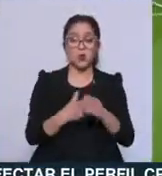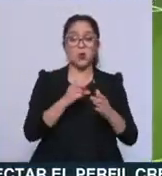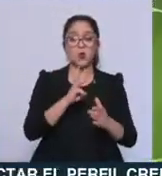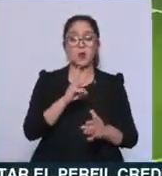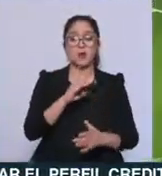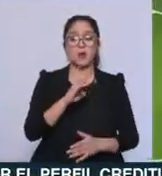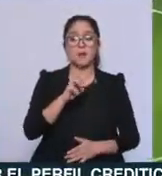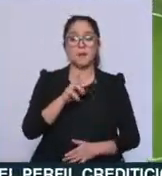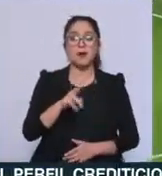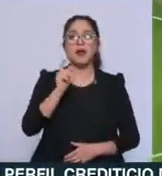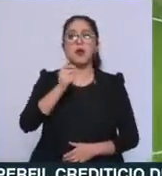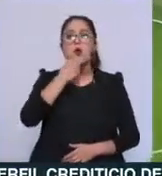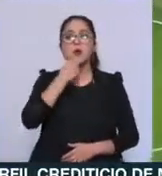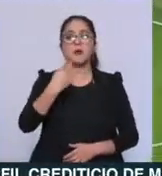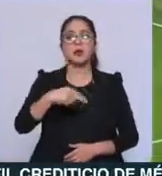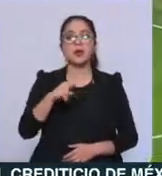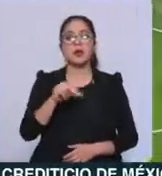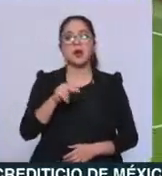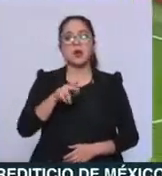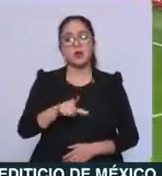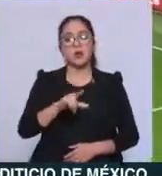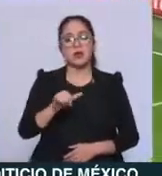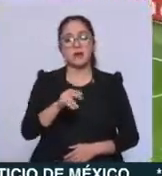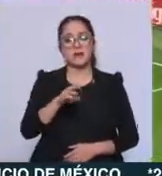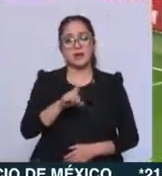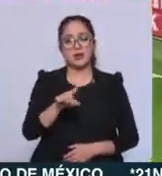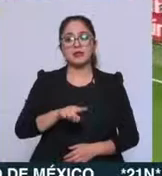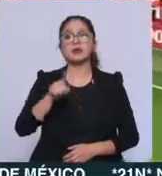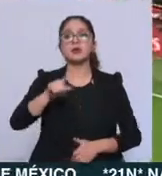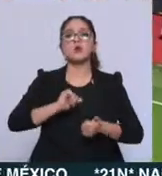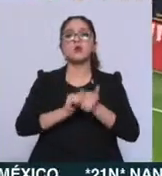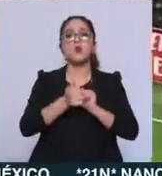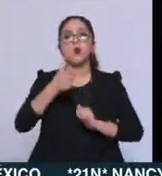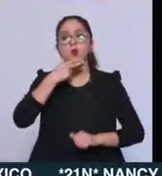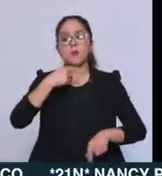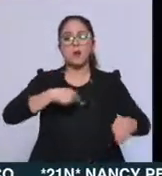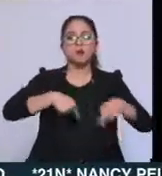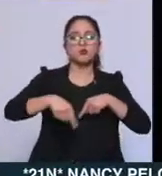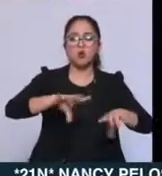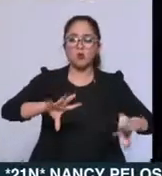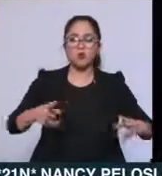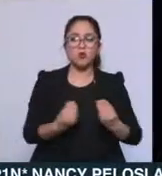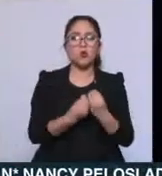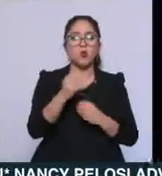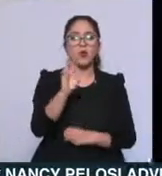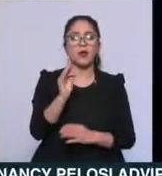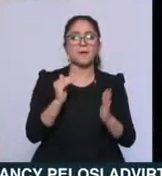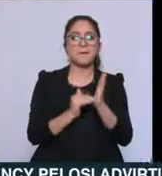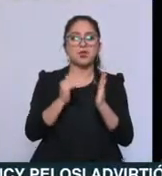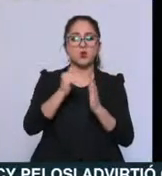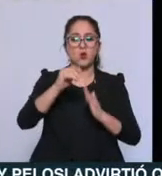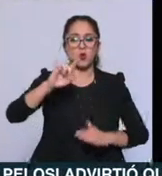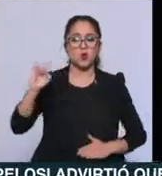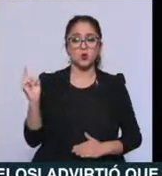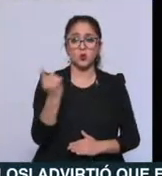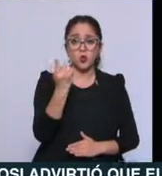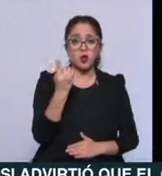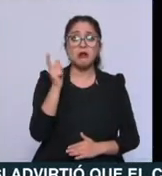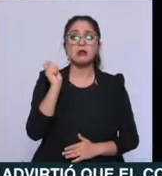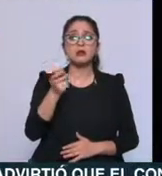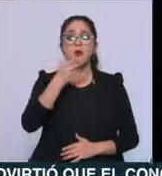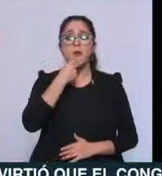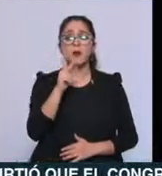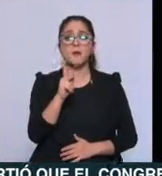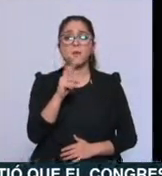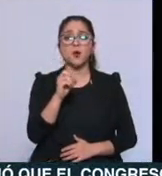Wolverhampton, donde milita Raúl Jiménez, realizó la compra definitiva por el atacante mexicano por una cantidad de $40 millones, cifra que el Benfica de